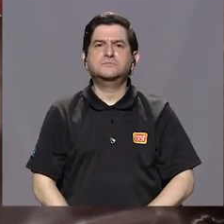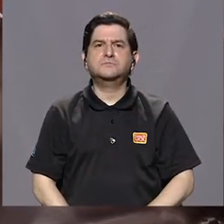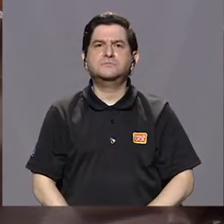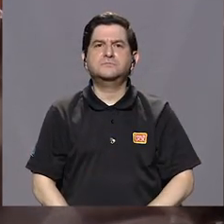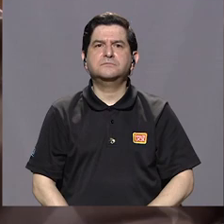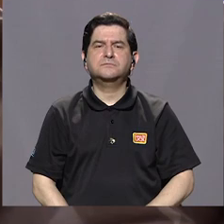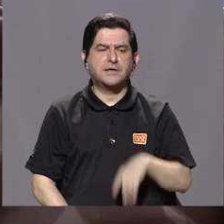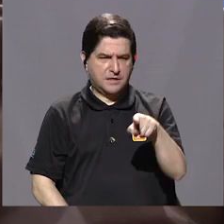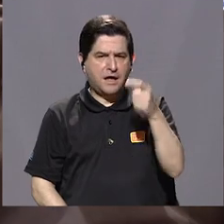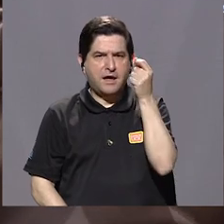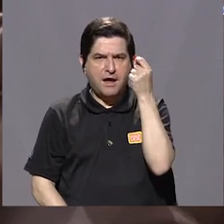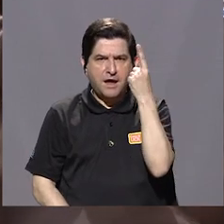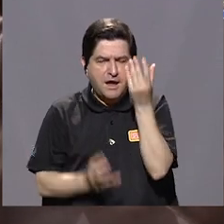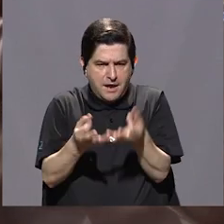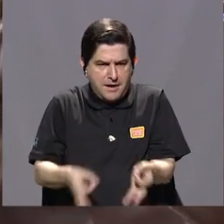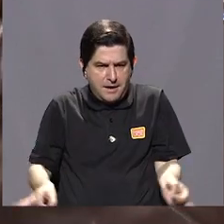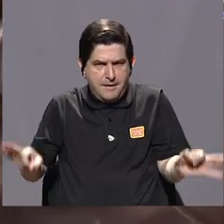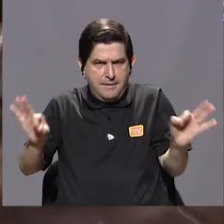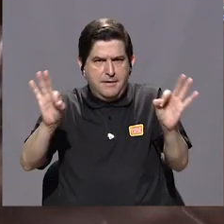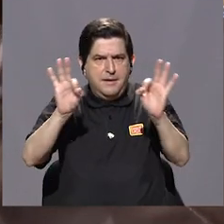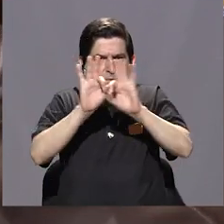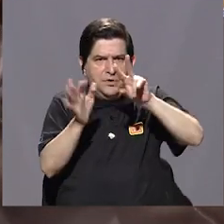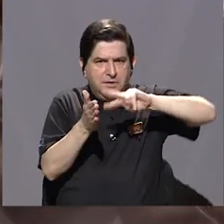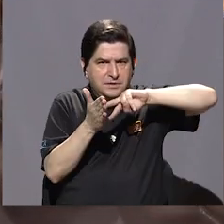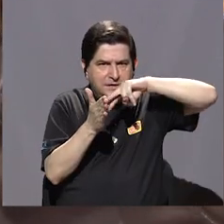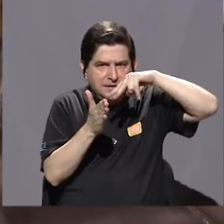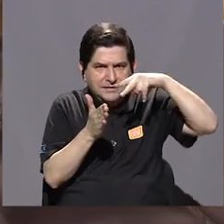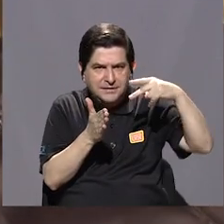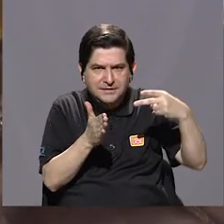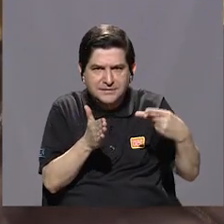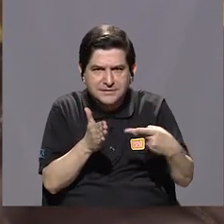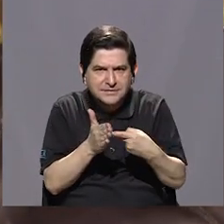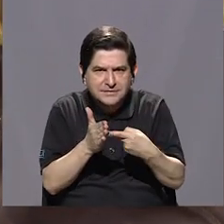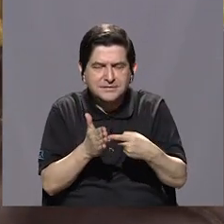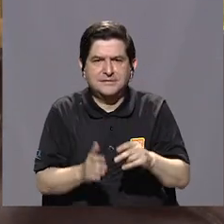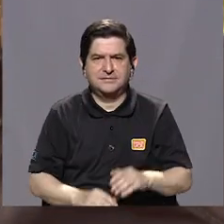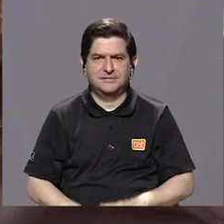de entender lo importante que es